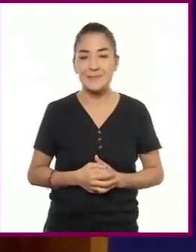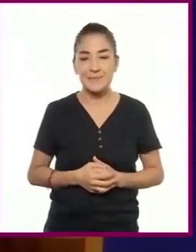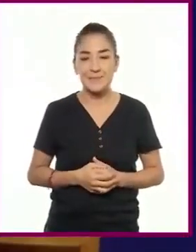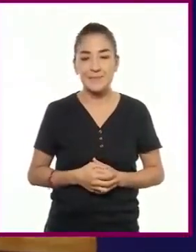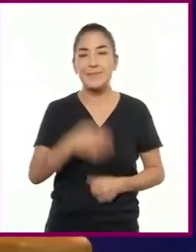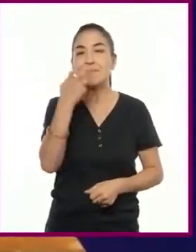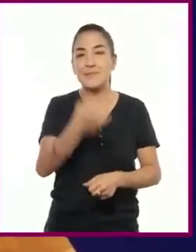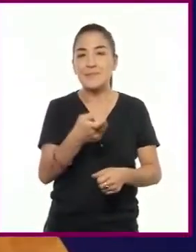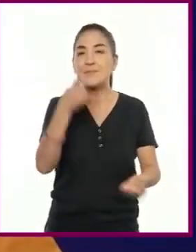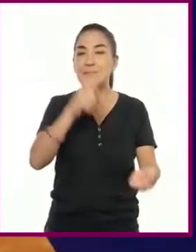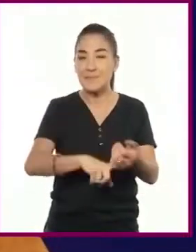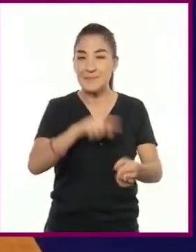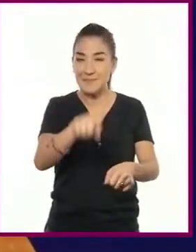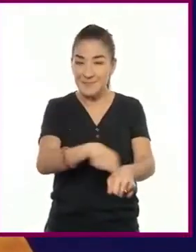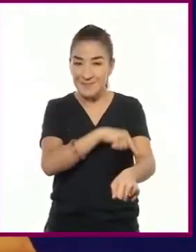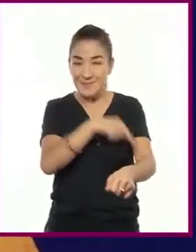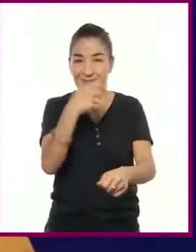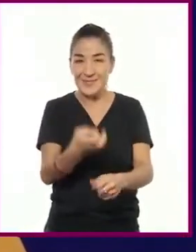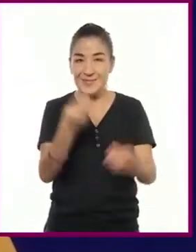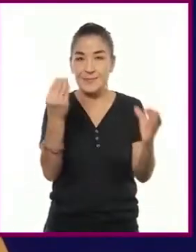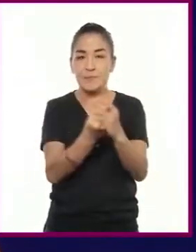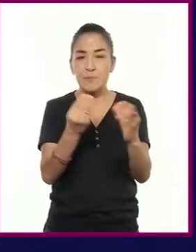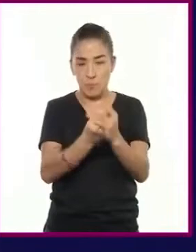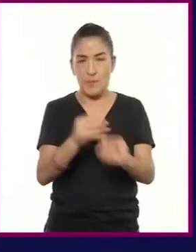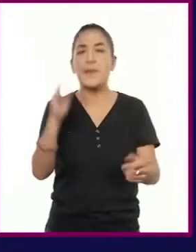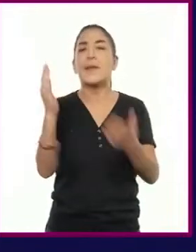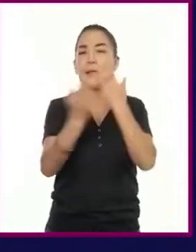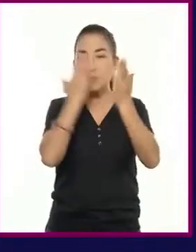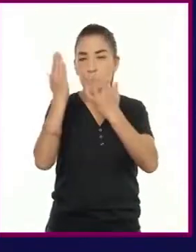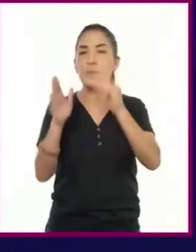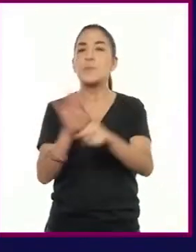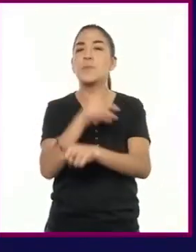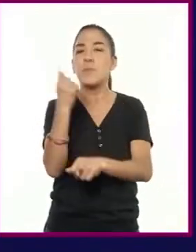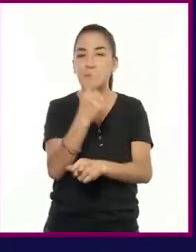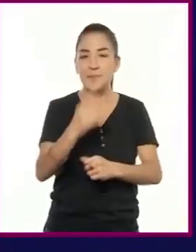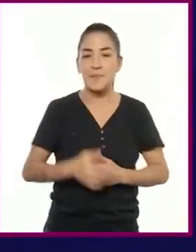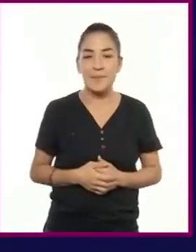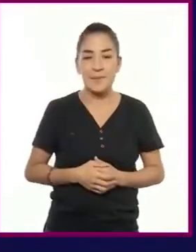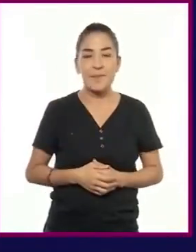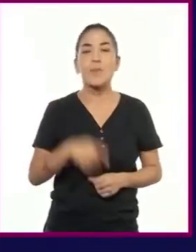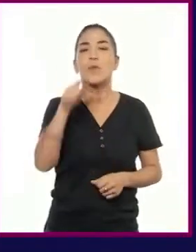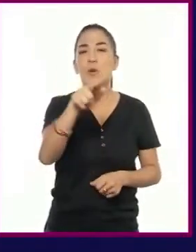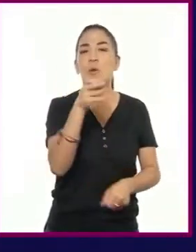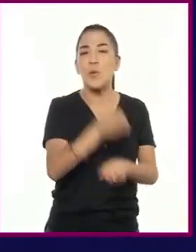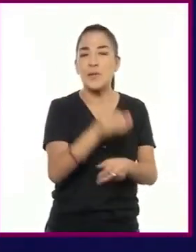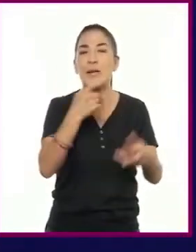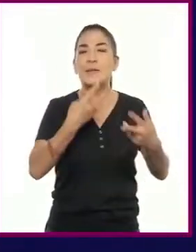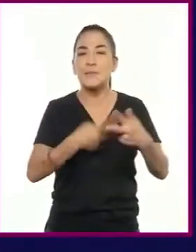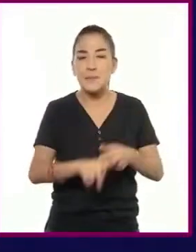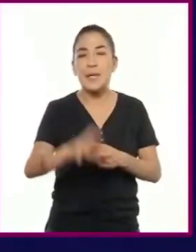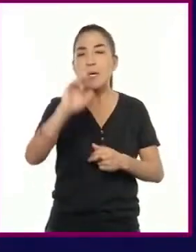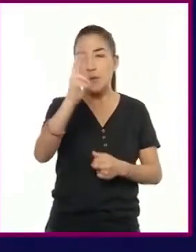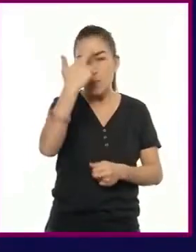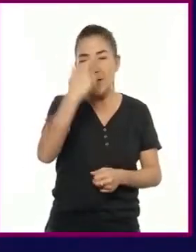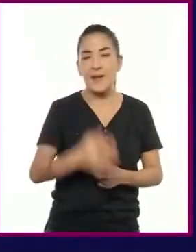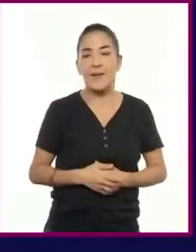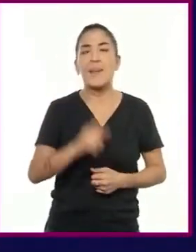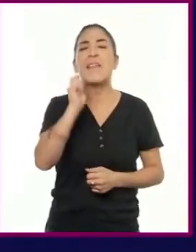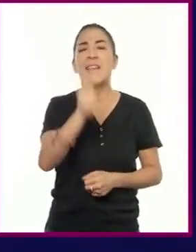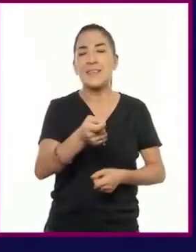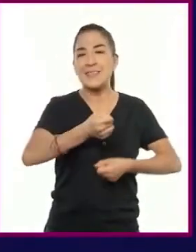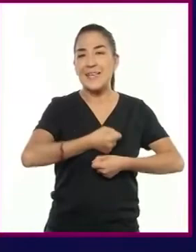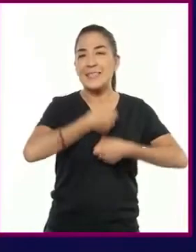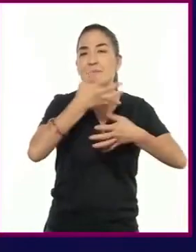a lo largo de esta sesión vamos a estudiar por qué. ¿Qué te parece si iniciamos recordando qué es la